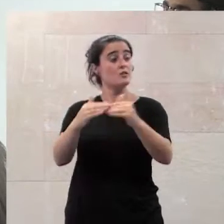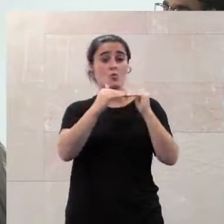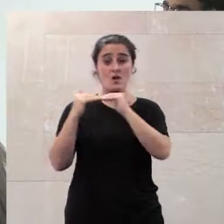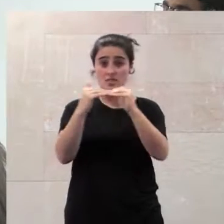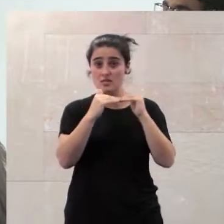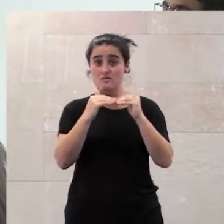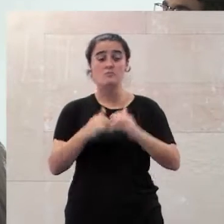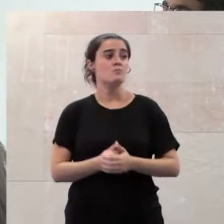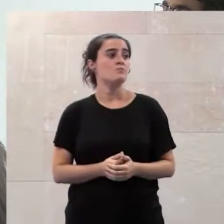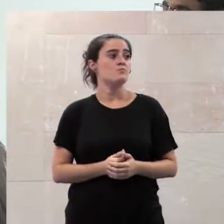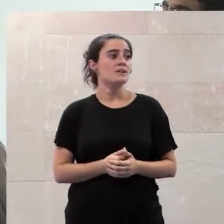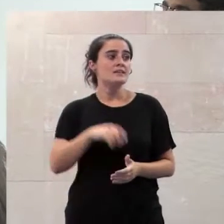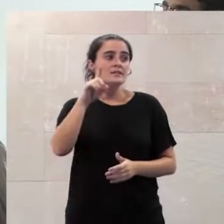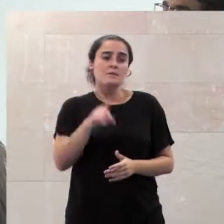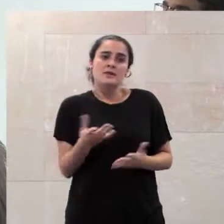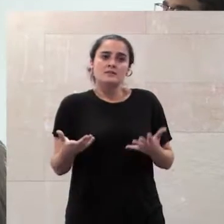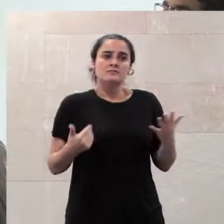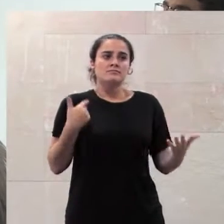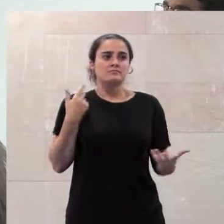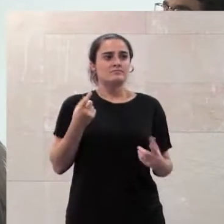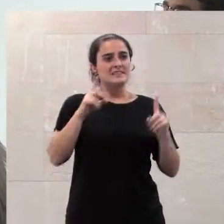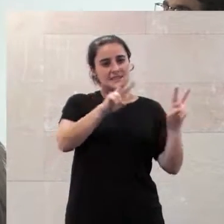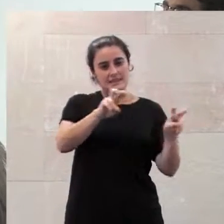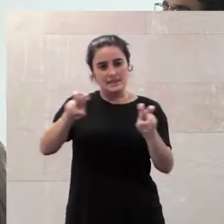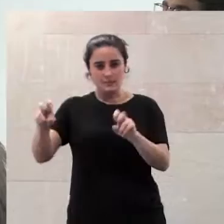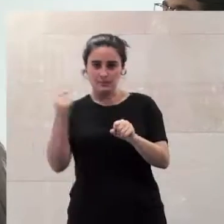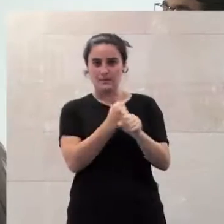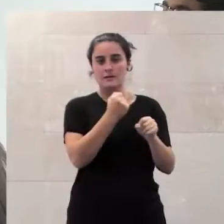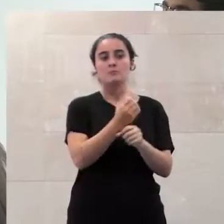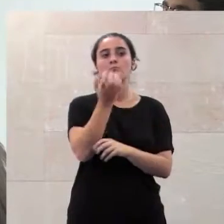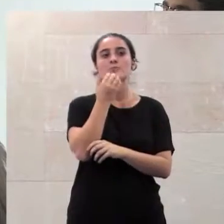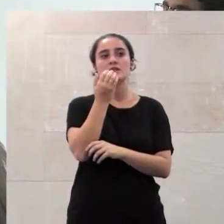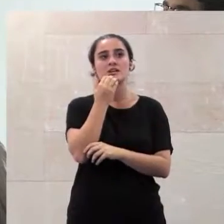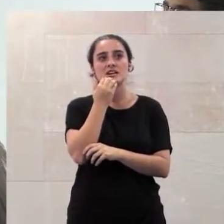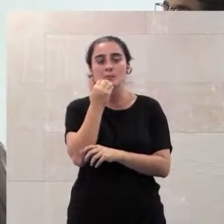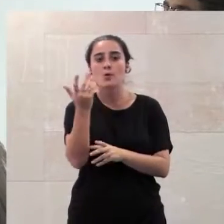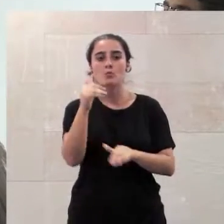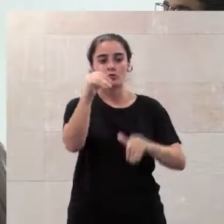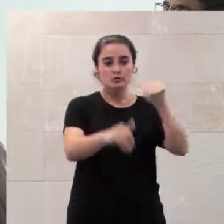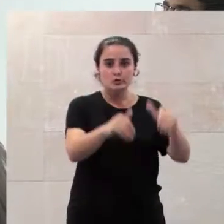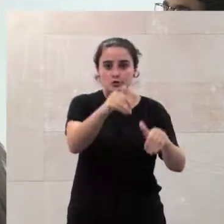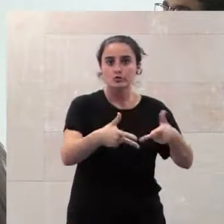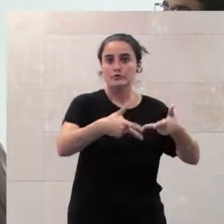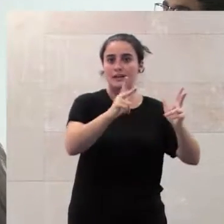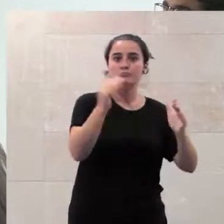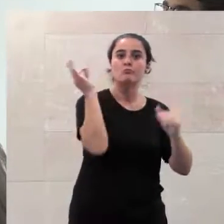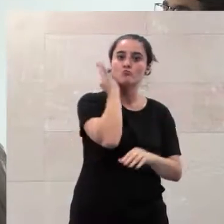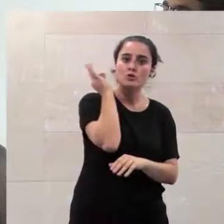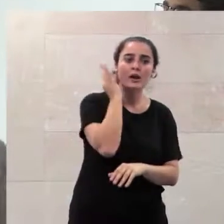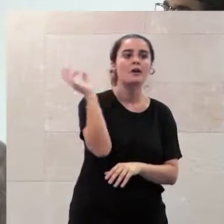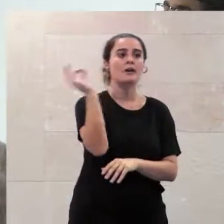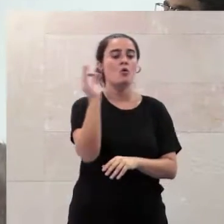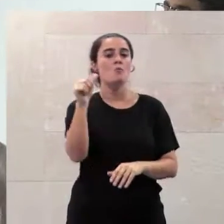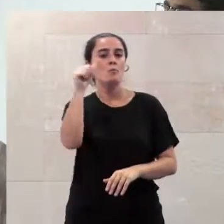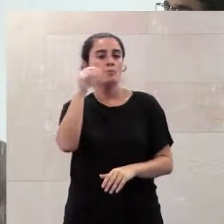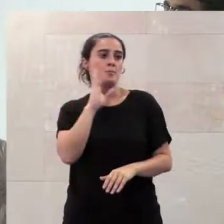con las mujeres, y tratamos distintos temas, os diría, pues desde el sufragismo, pasando por la maternidad o por la